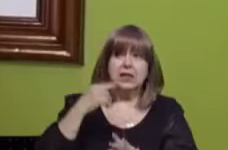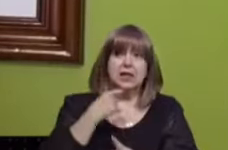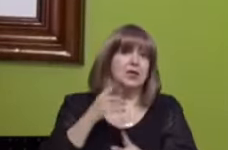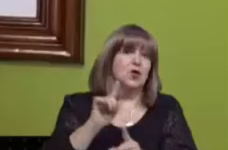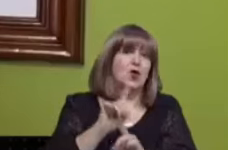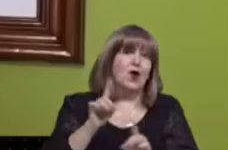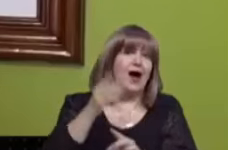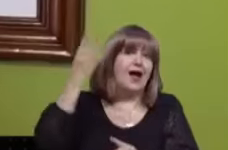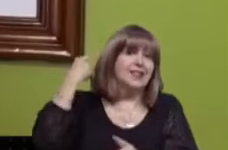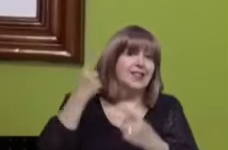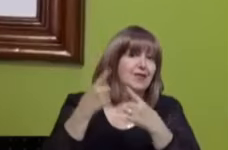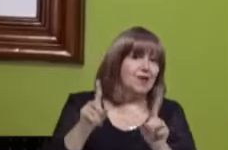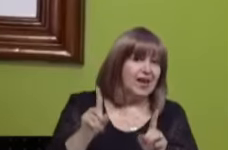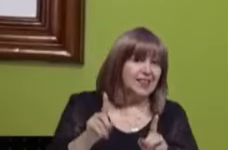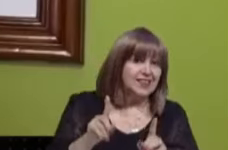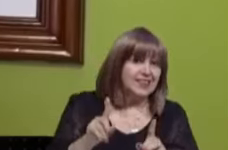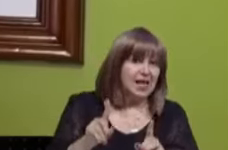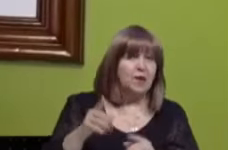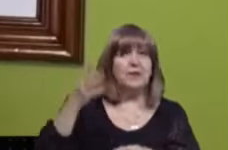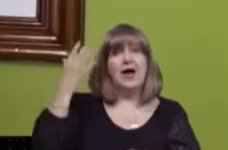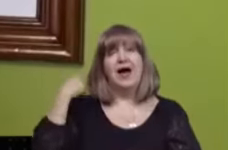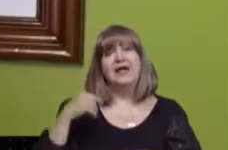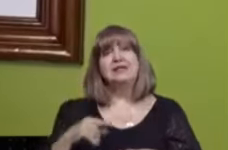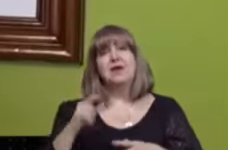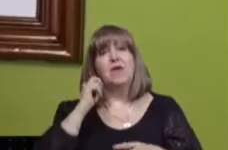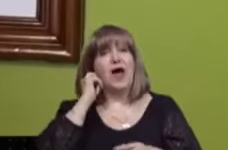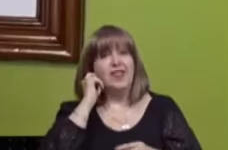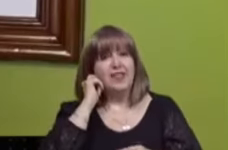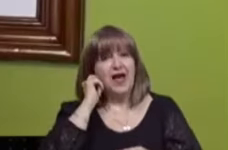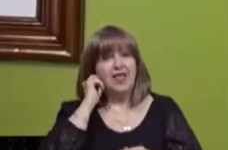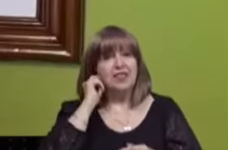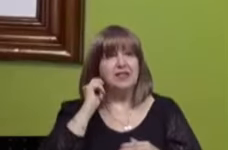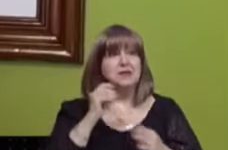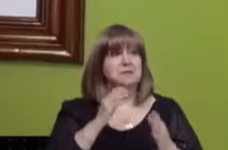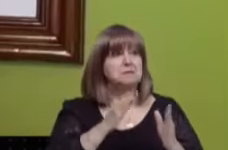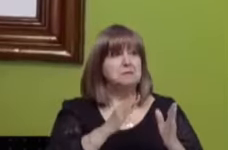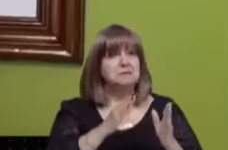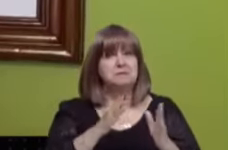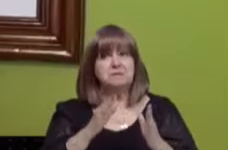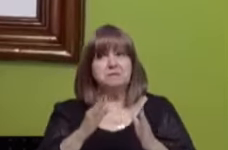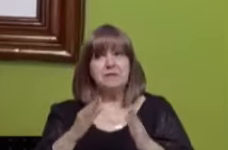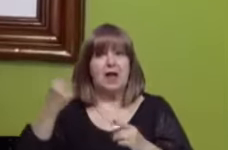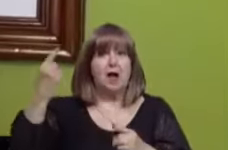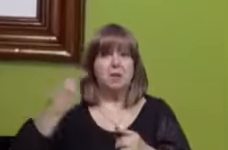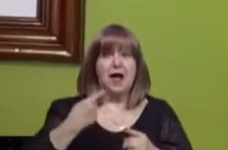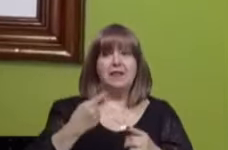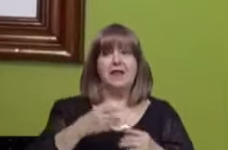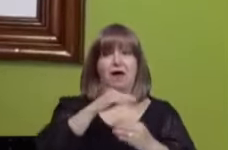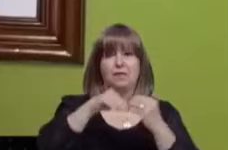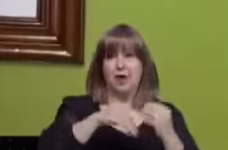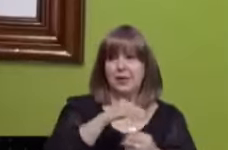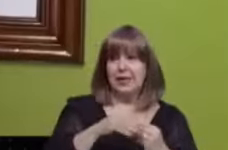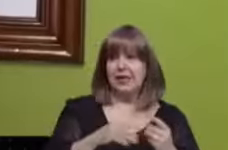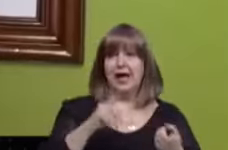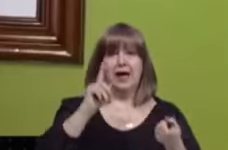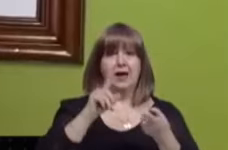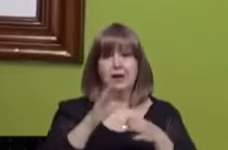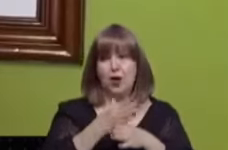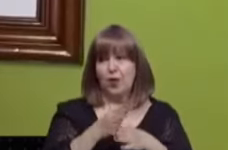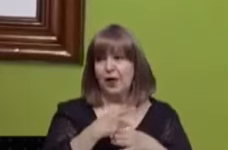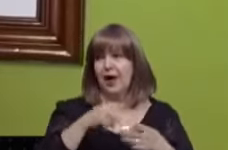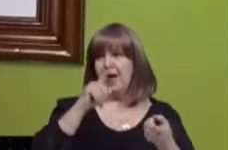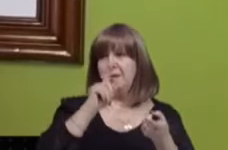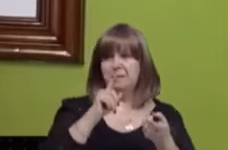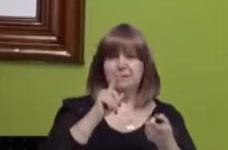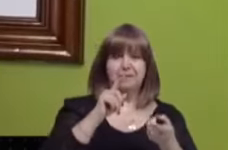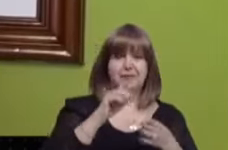digamos, al modelo de generaciones anteriores, donde se cumplía mucho más el mandato, en este caso familiar, el mandato familiar